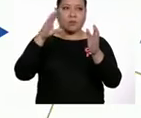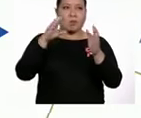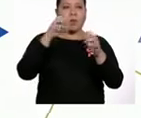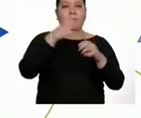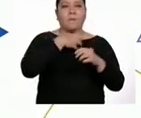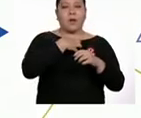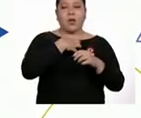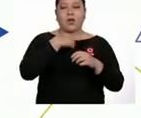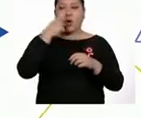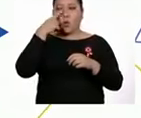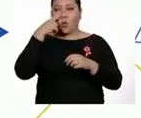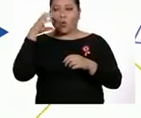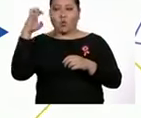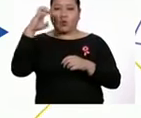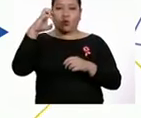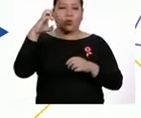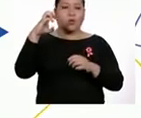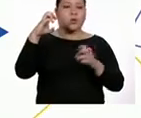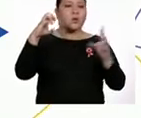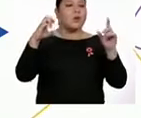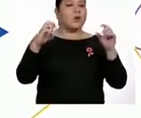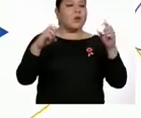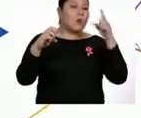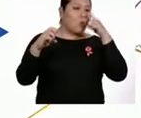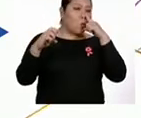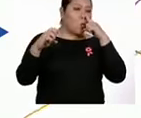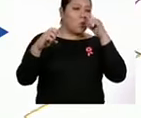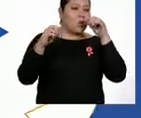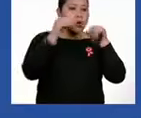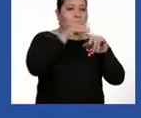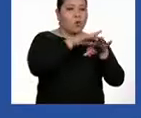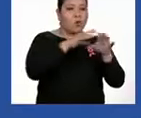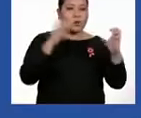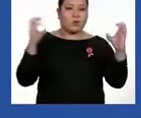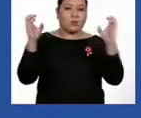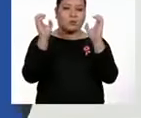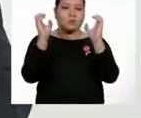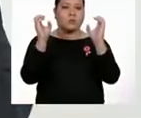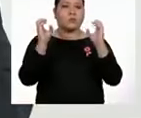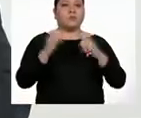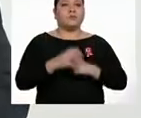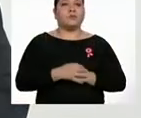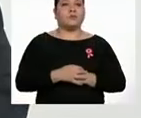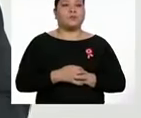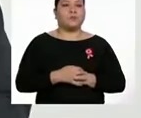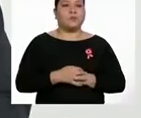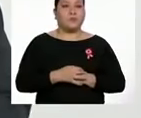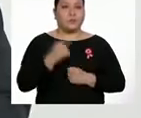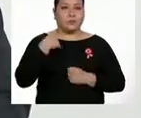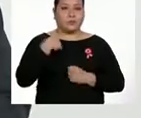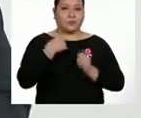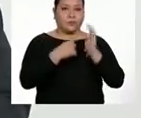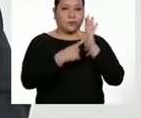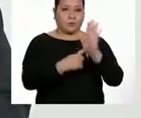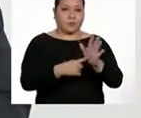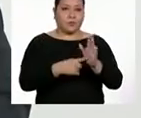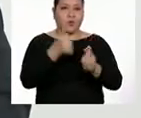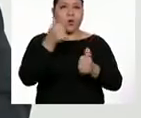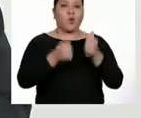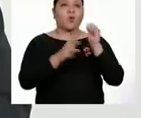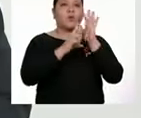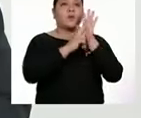y junio y la otra entre los meses de junio y julio. Te voy a mostrar cuál es